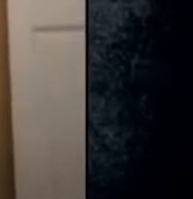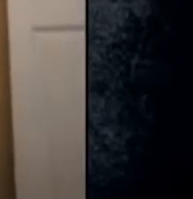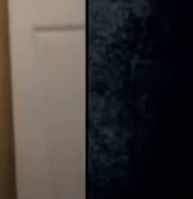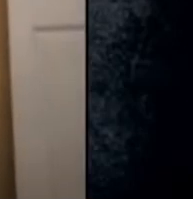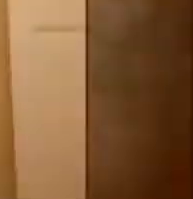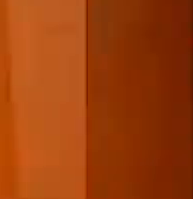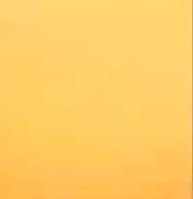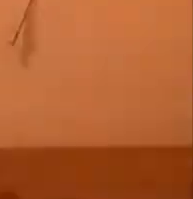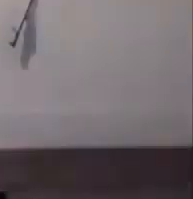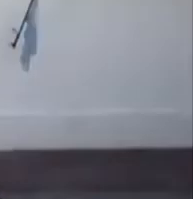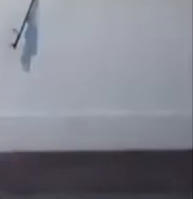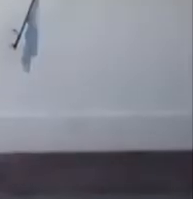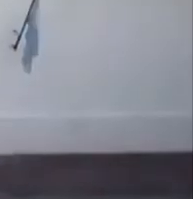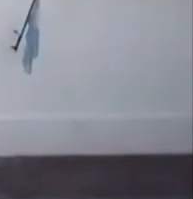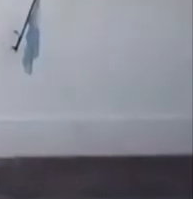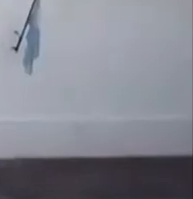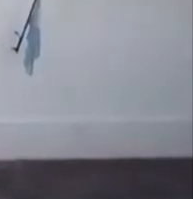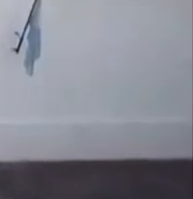816